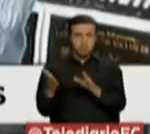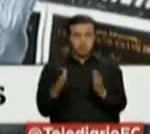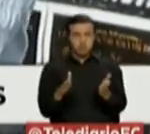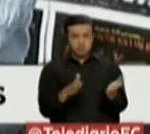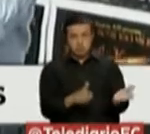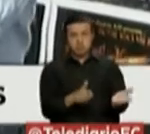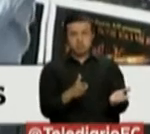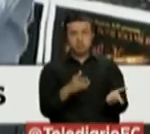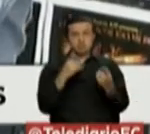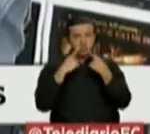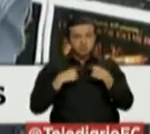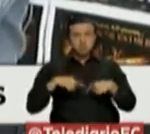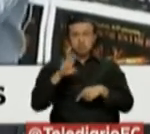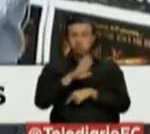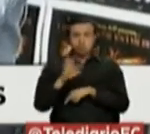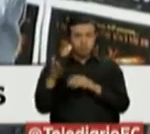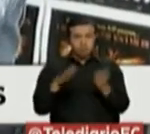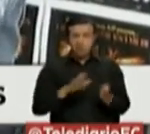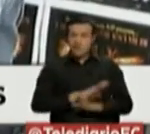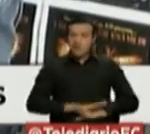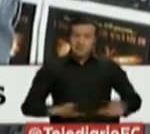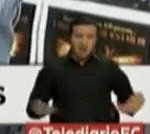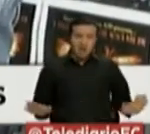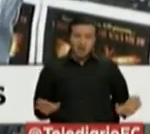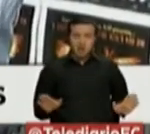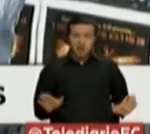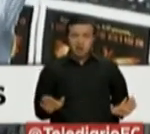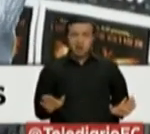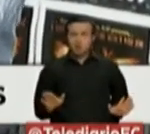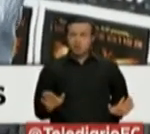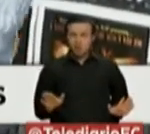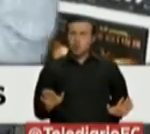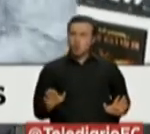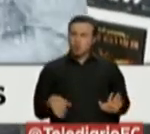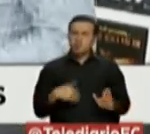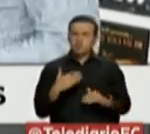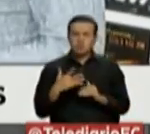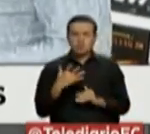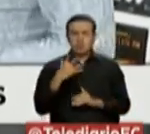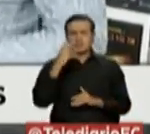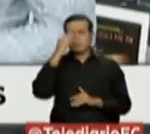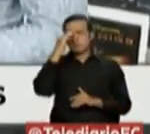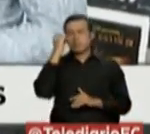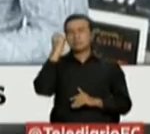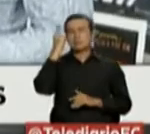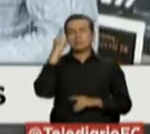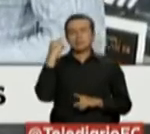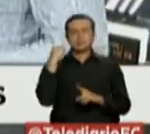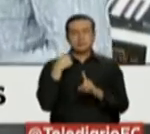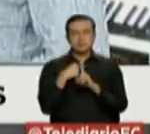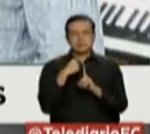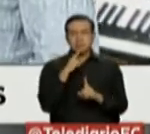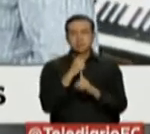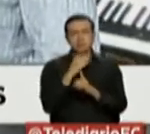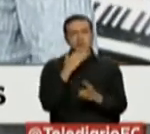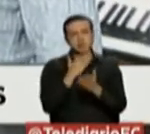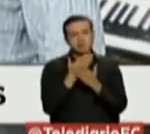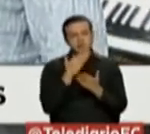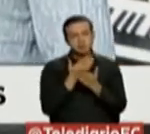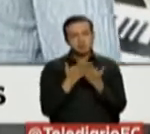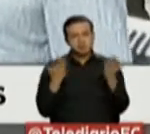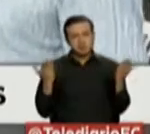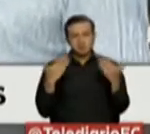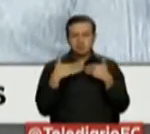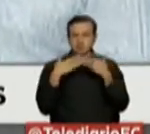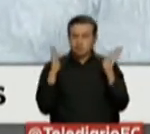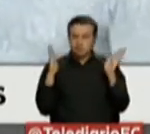que se sepa que no, su muerte no quedó en la impunidad, se levantaron cosas positivas de aquello. Sí, muchas gracias por obviamente